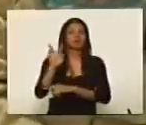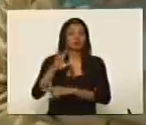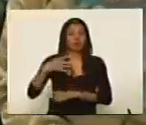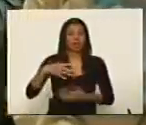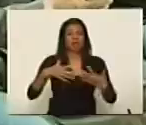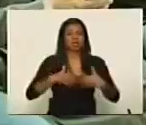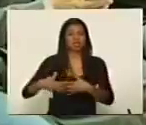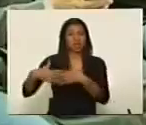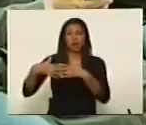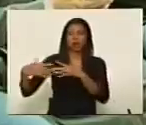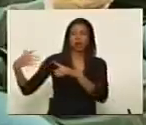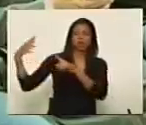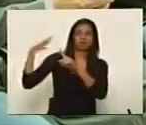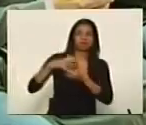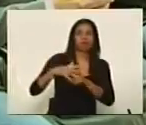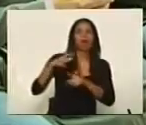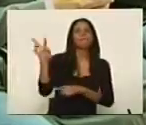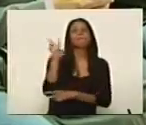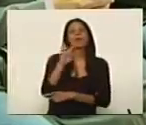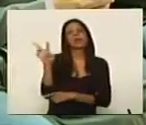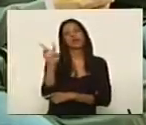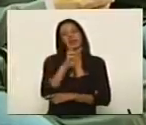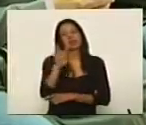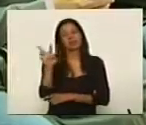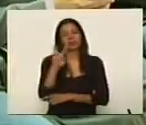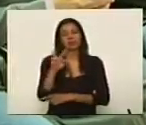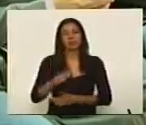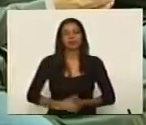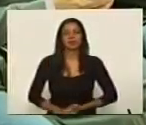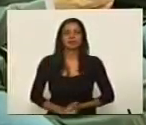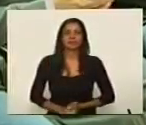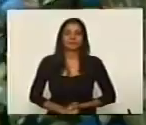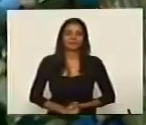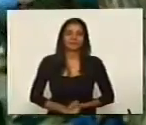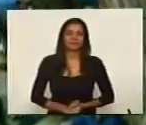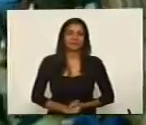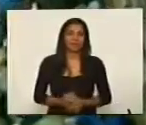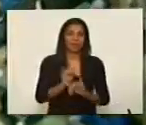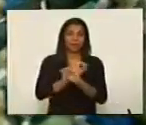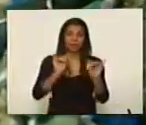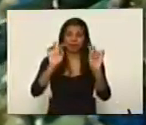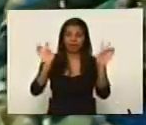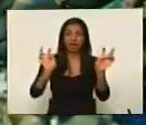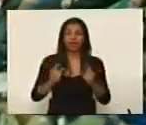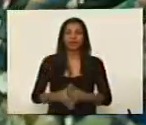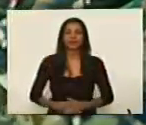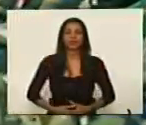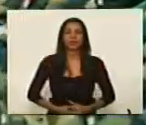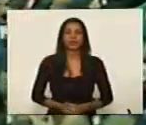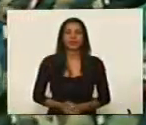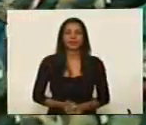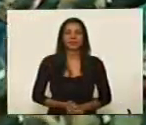imperiales contra la República Bolivariana de Venezuela. Es todo, presidenta.